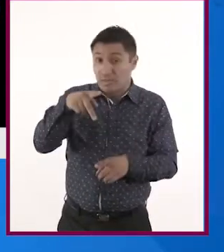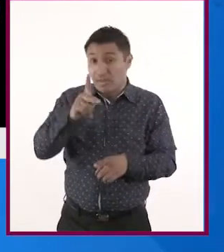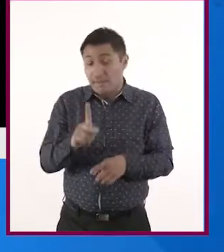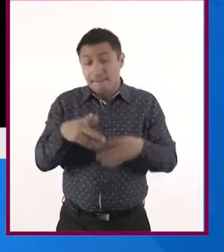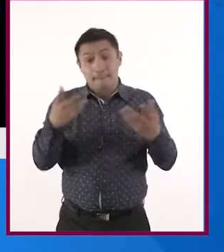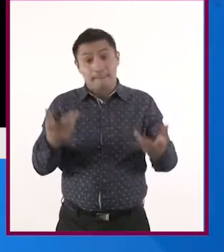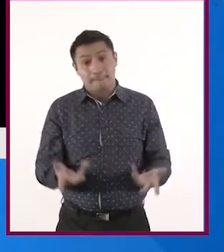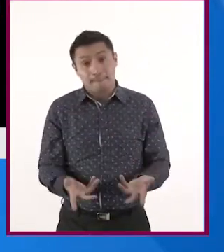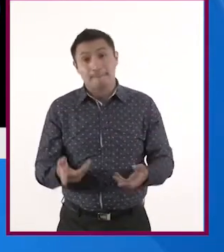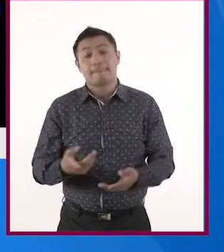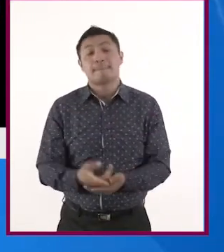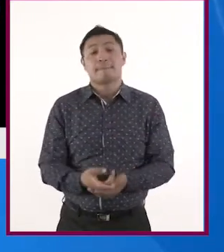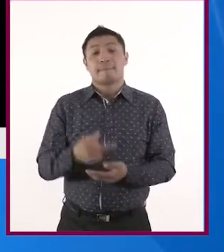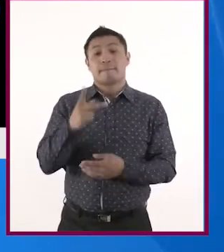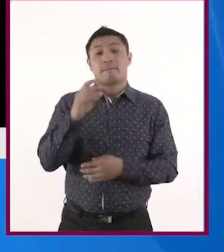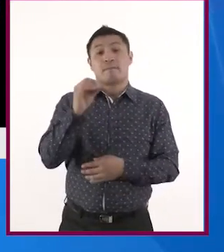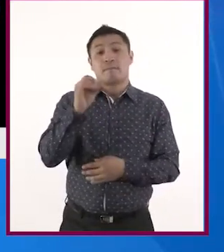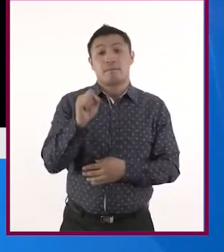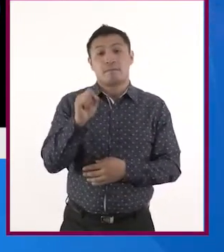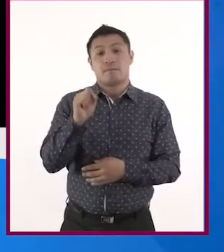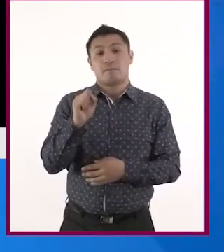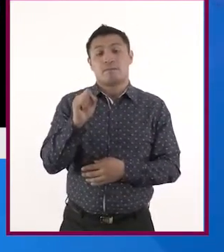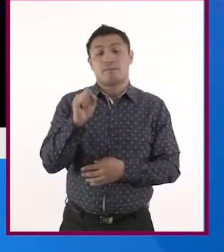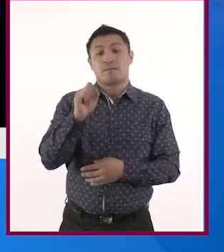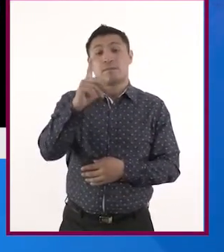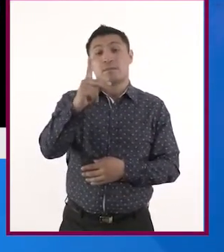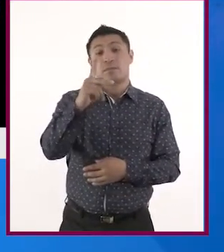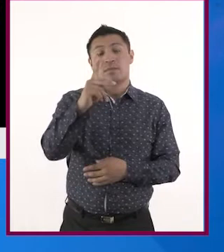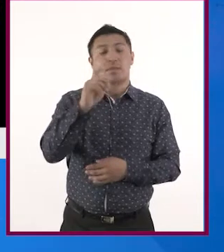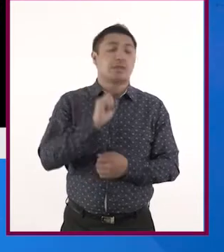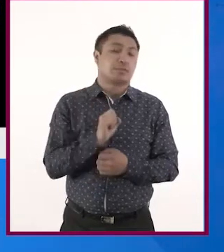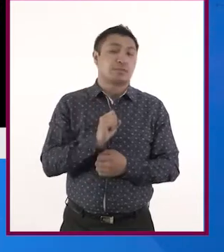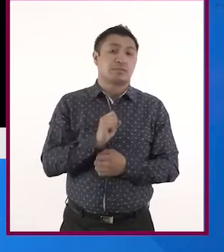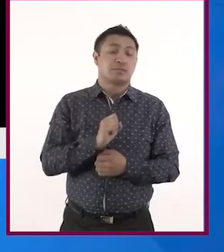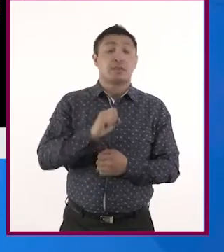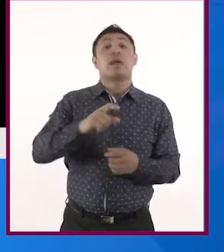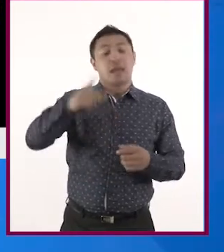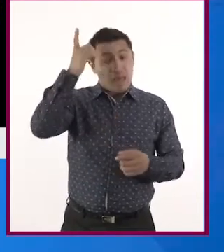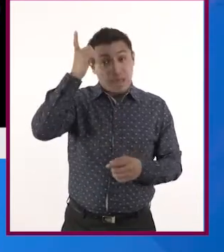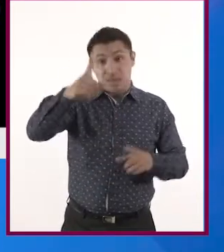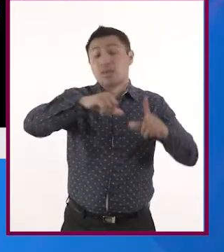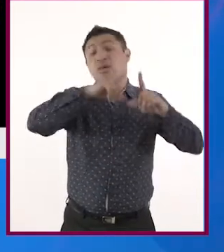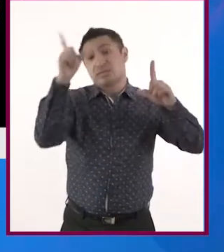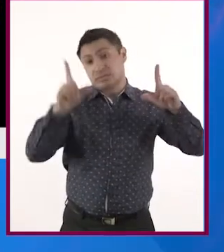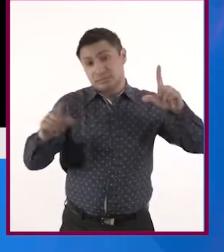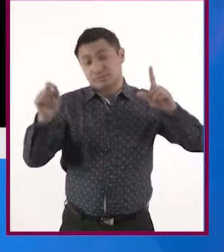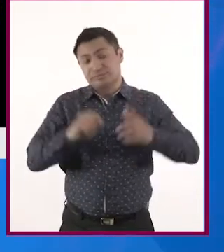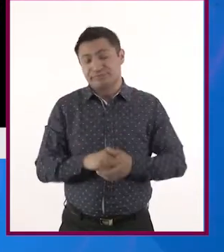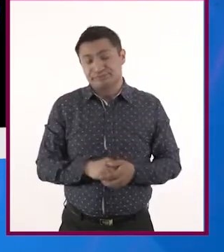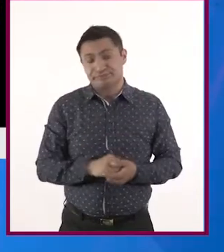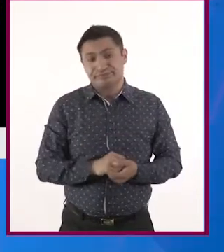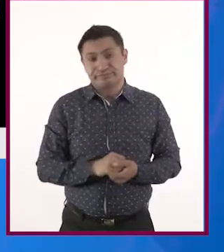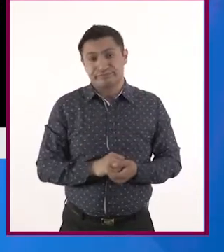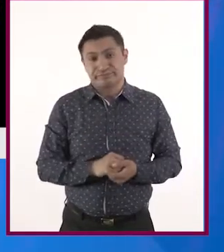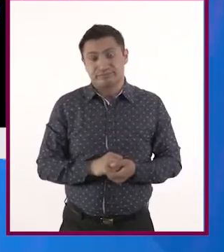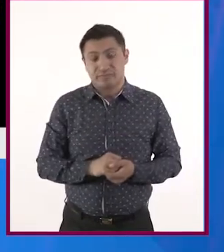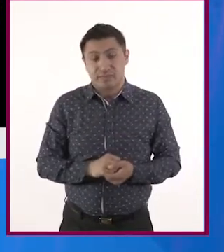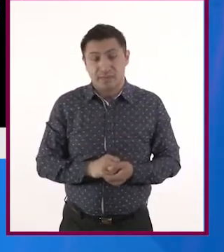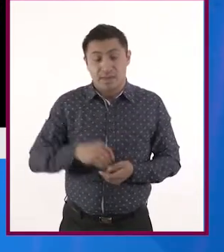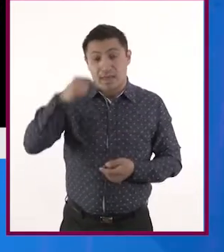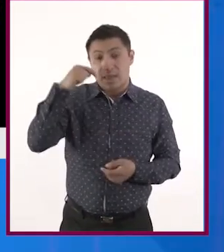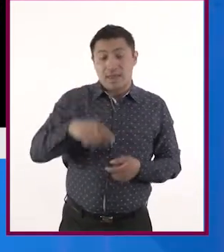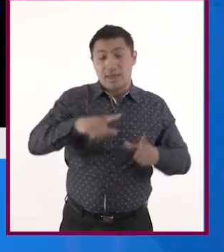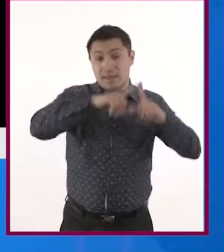la potestad final o real del agua en nuestro país es de la nación. La regulación del agua en